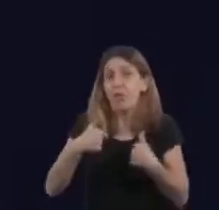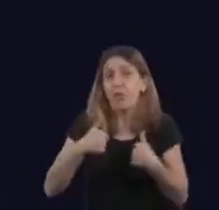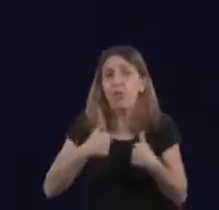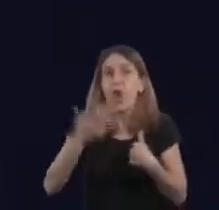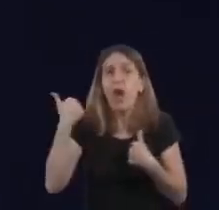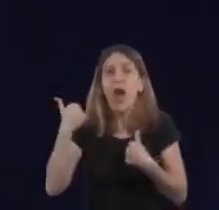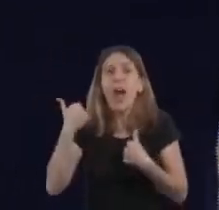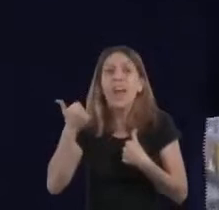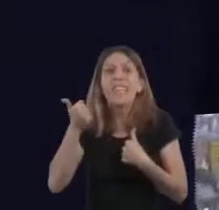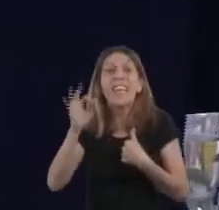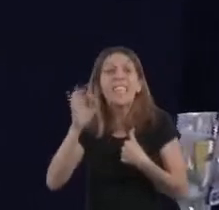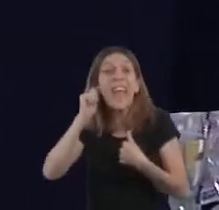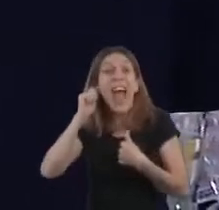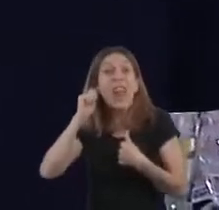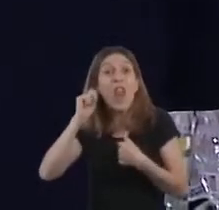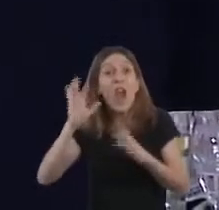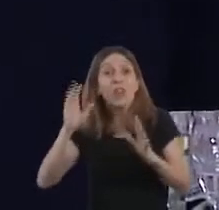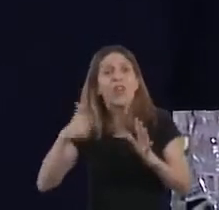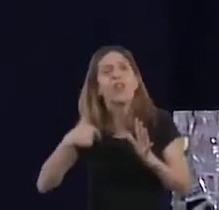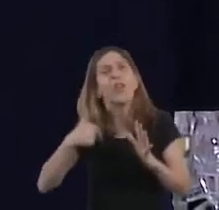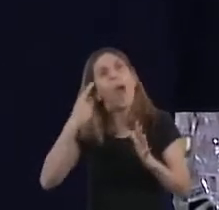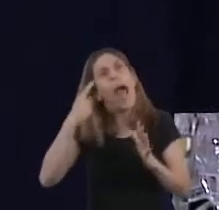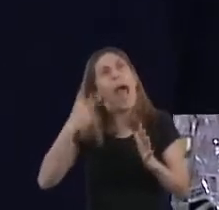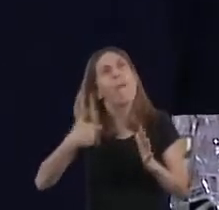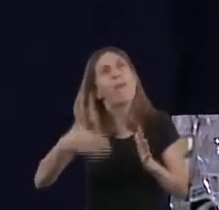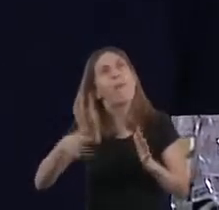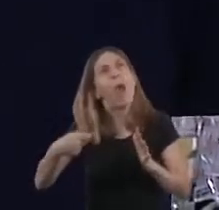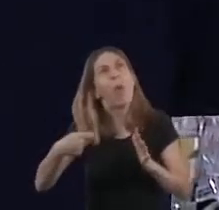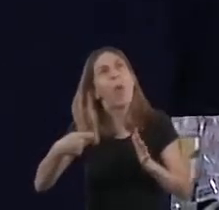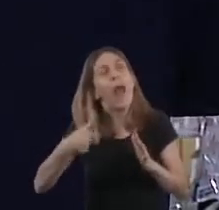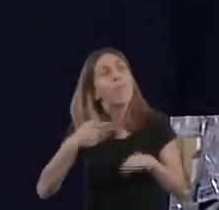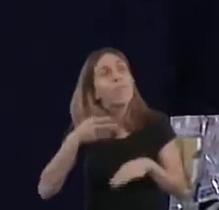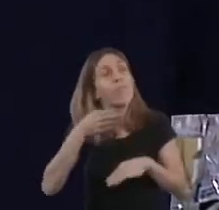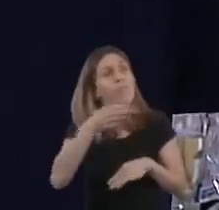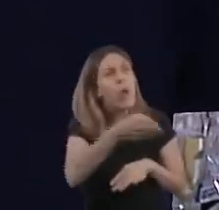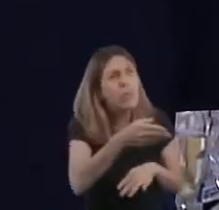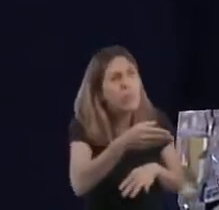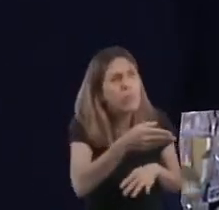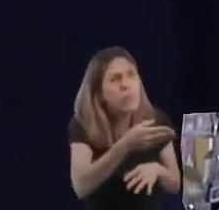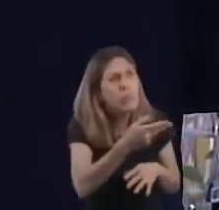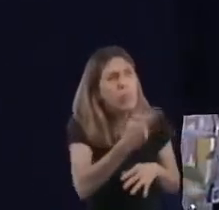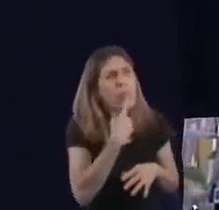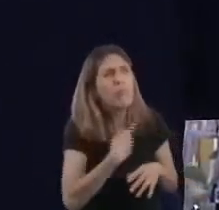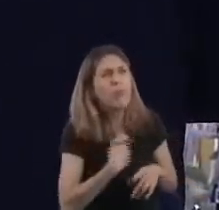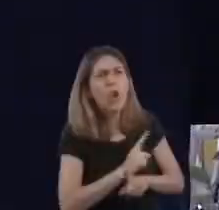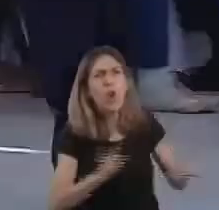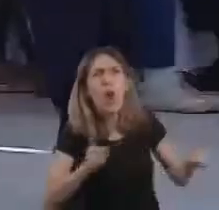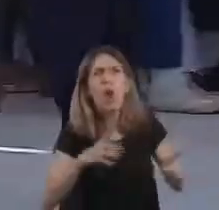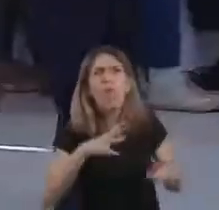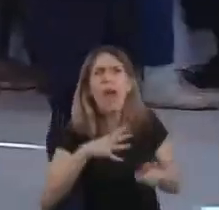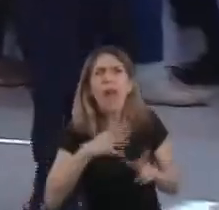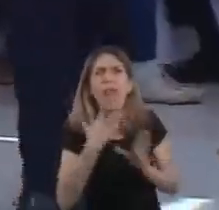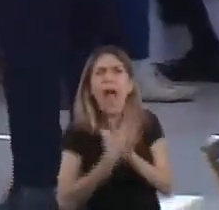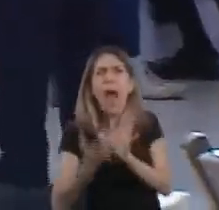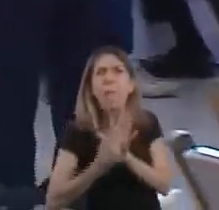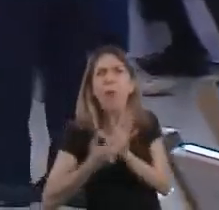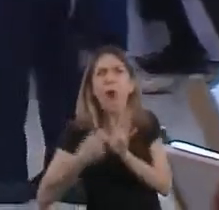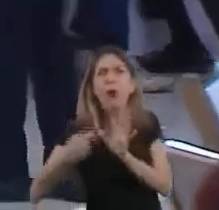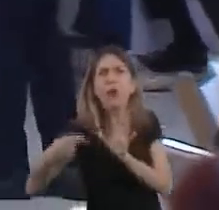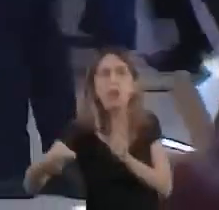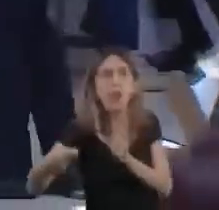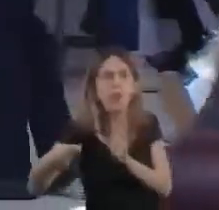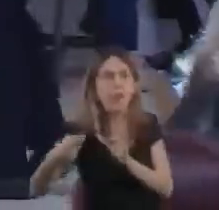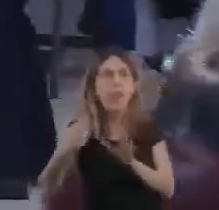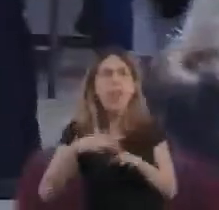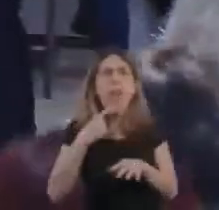cumplí los 60 años decía, bueno, me voy a jubilar. Y cuando fui me dijeron que no, porque no tenía los aportes, que siga cobrando la pensión de los 7